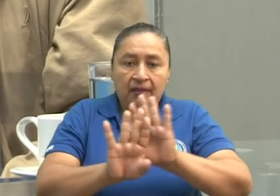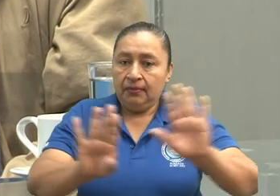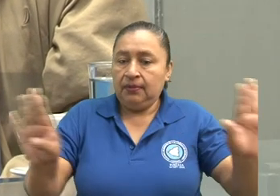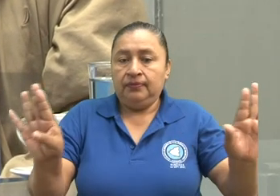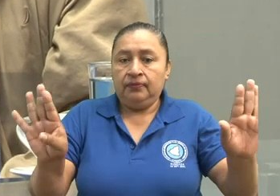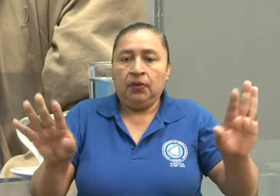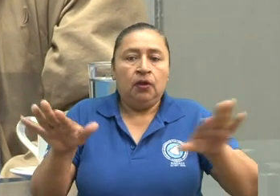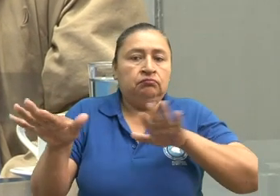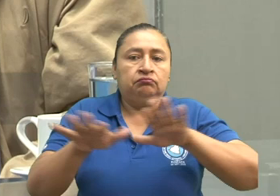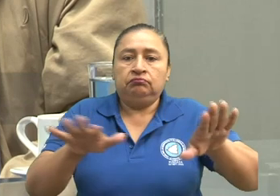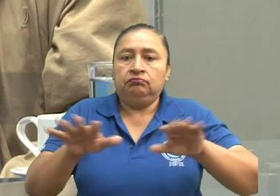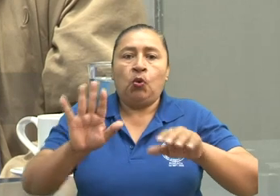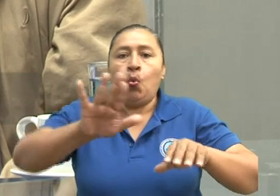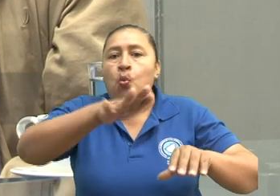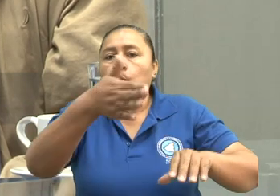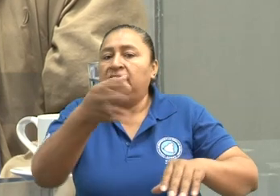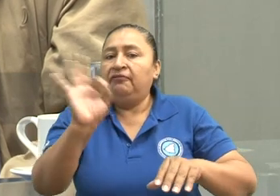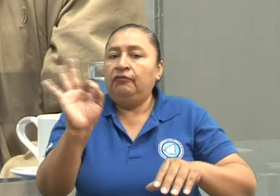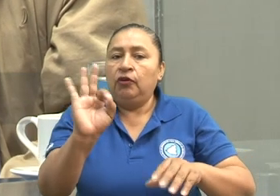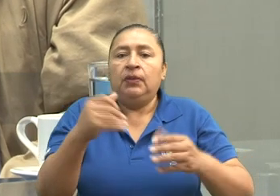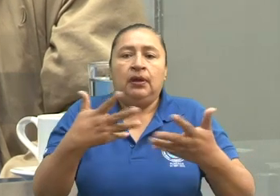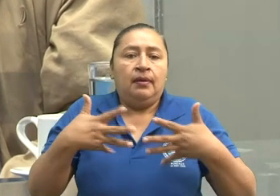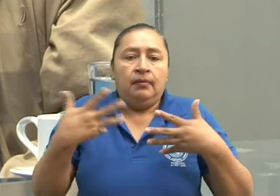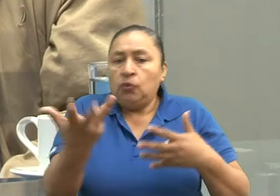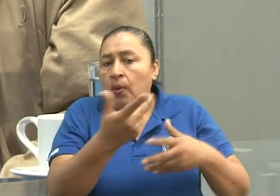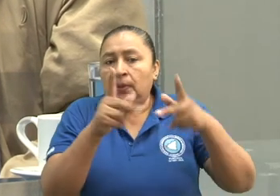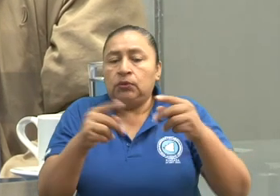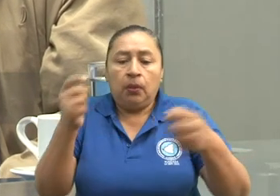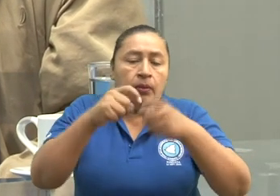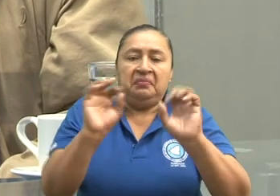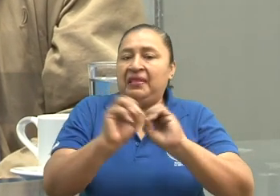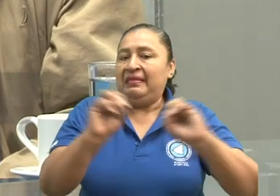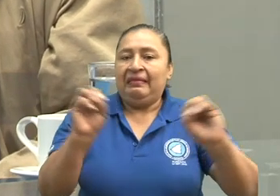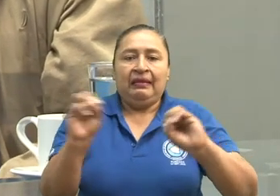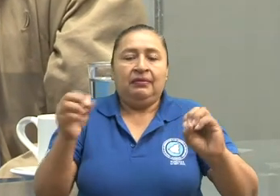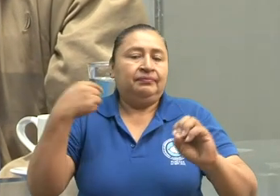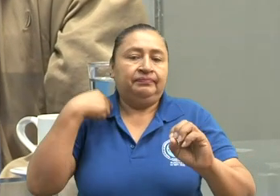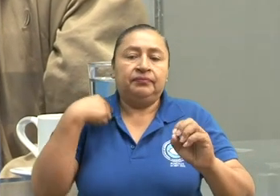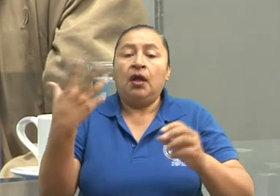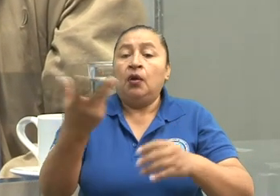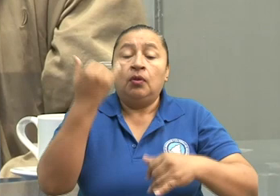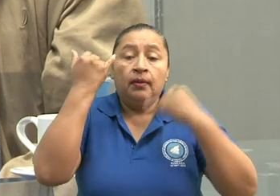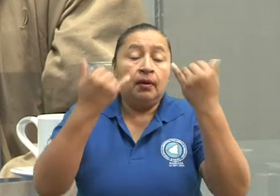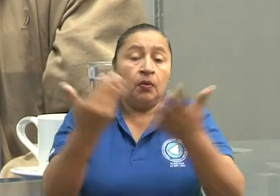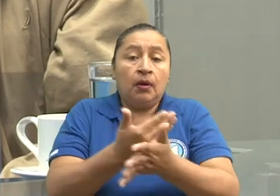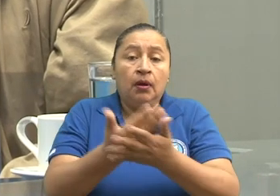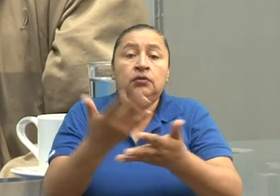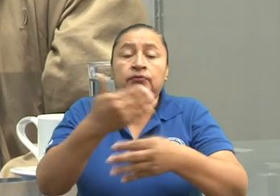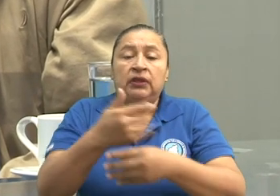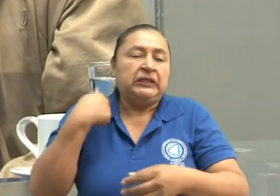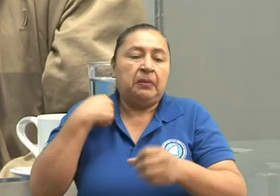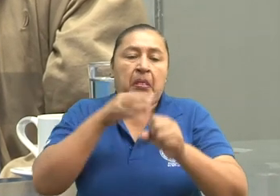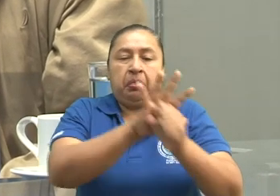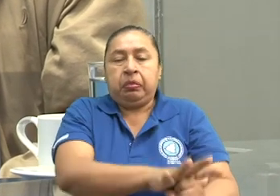pudo desarrollarse una alternativa realmente popular, y todas aquellas que intentaron construirse siempre fueron